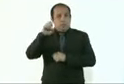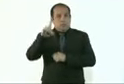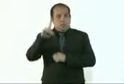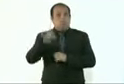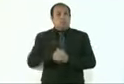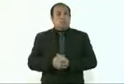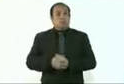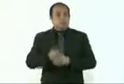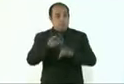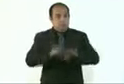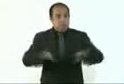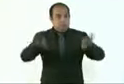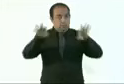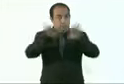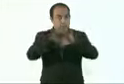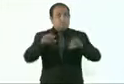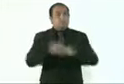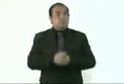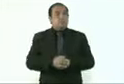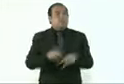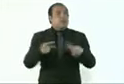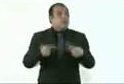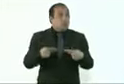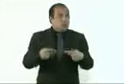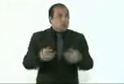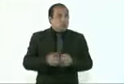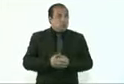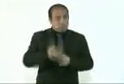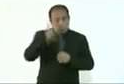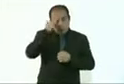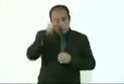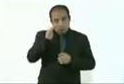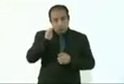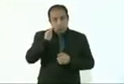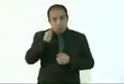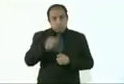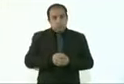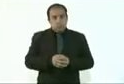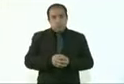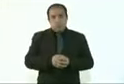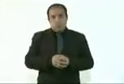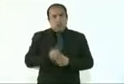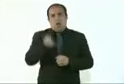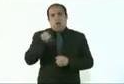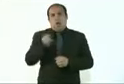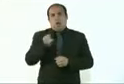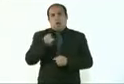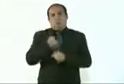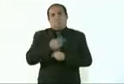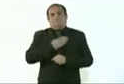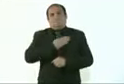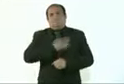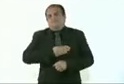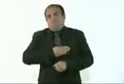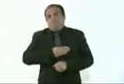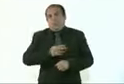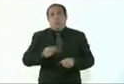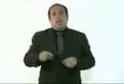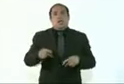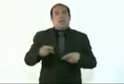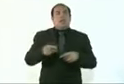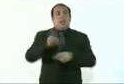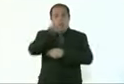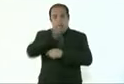Entonces, esto es muy importante porque así ya la gente sepa que es una injusticia si su empleador le está pidiendo una prueba